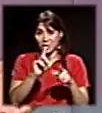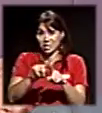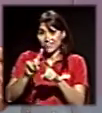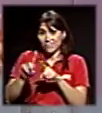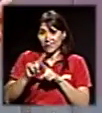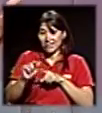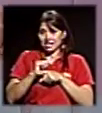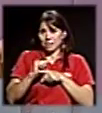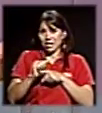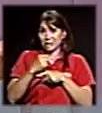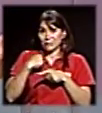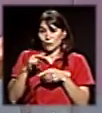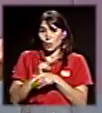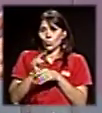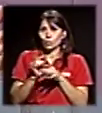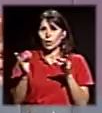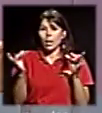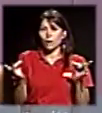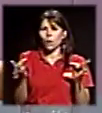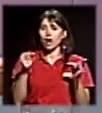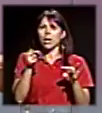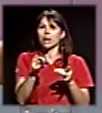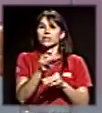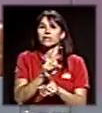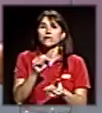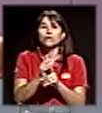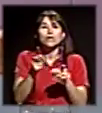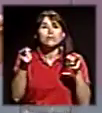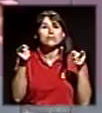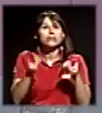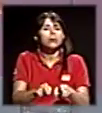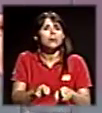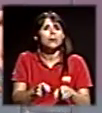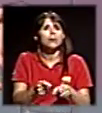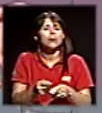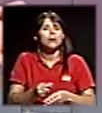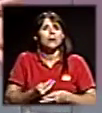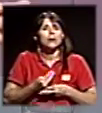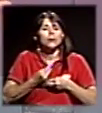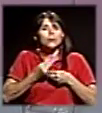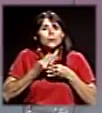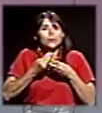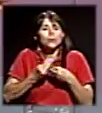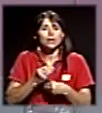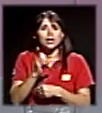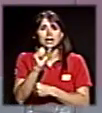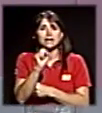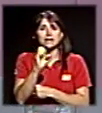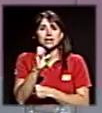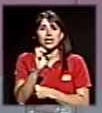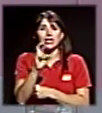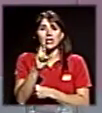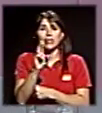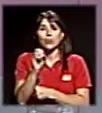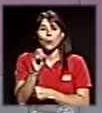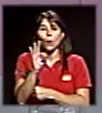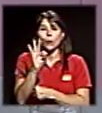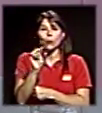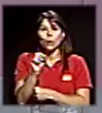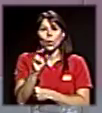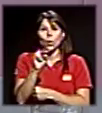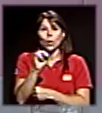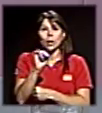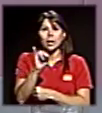provoca produce una cantidad increíble de serotonina que Cuál es la serotonina la que usaron la generación de